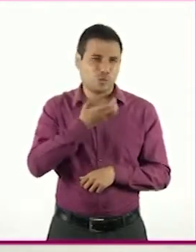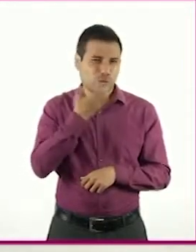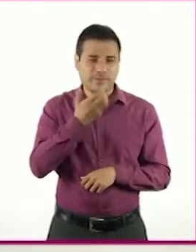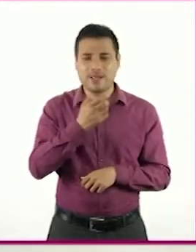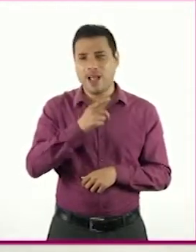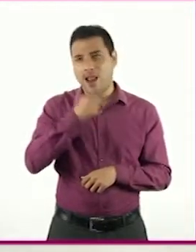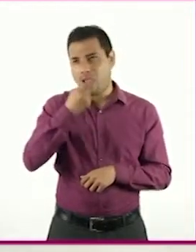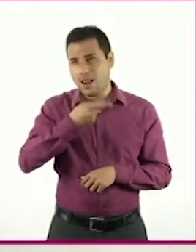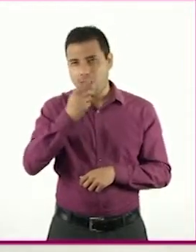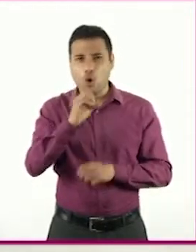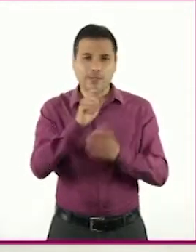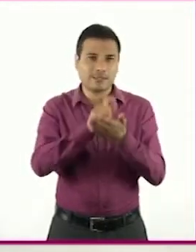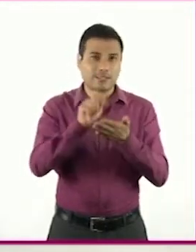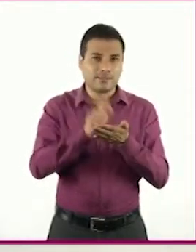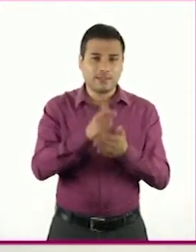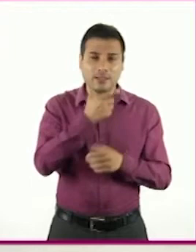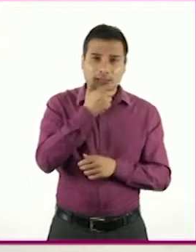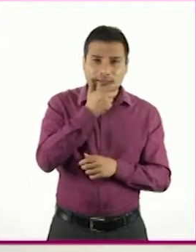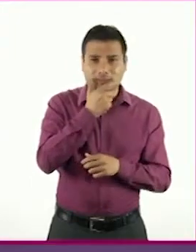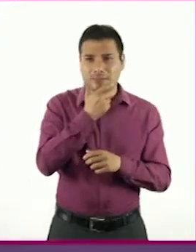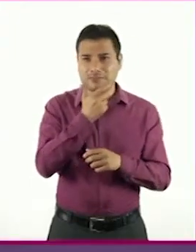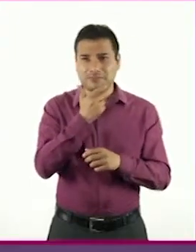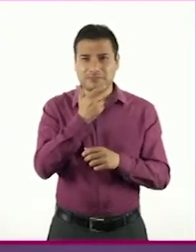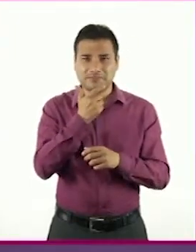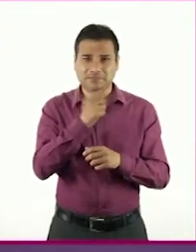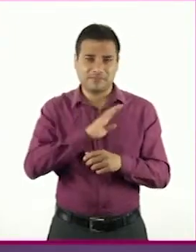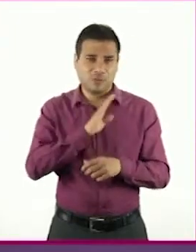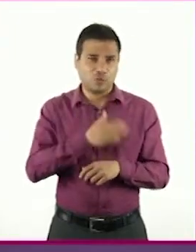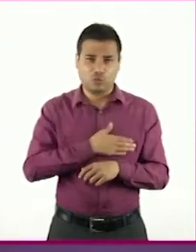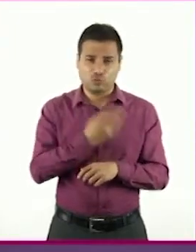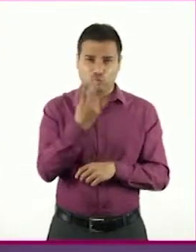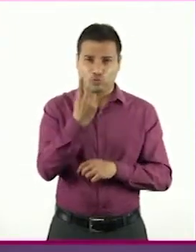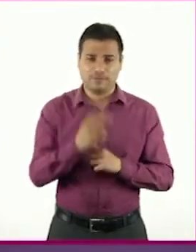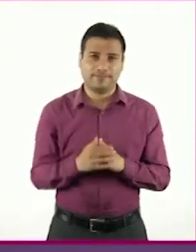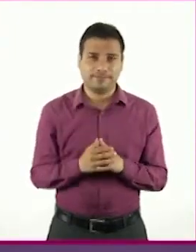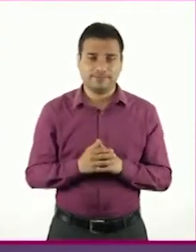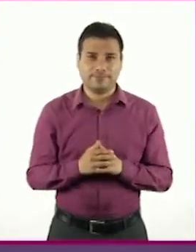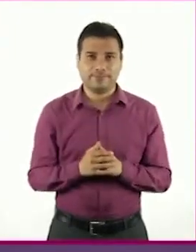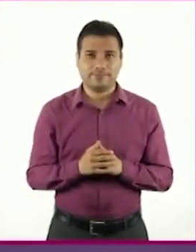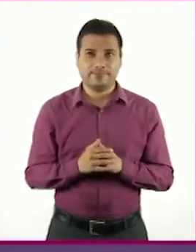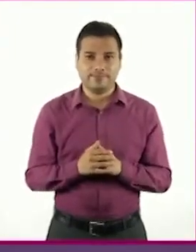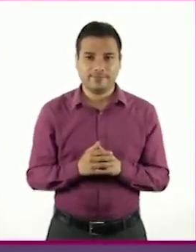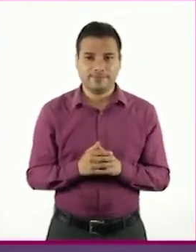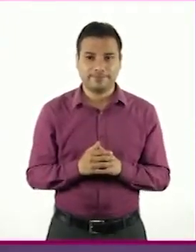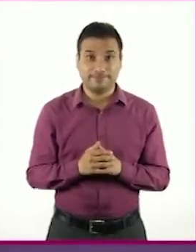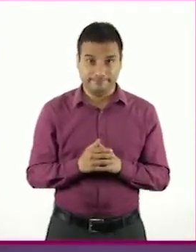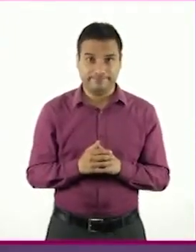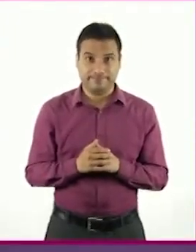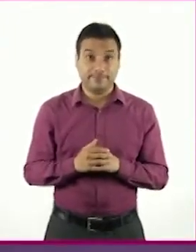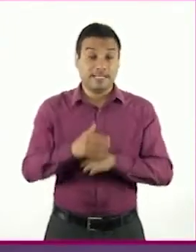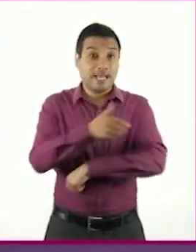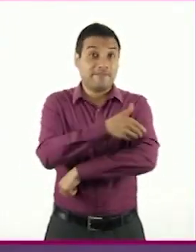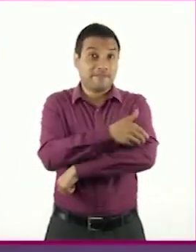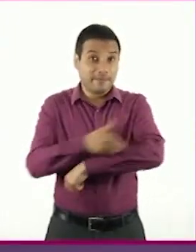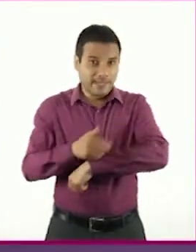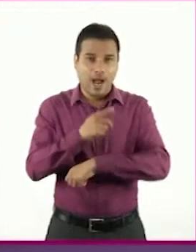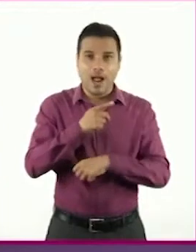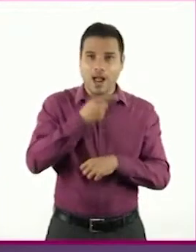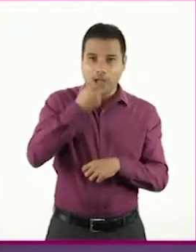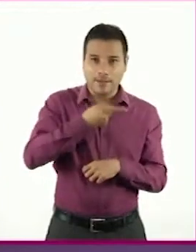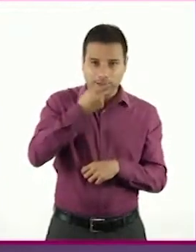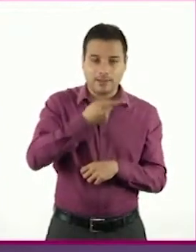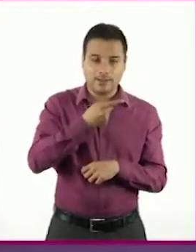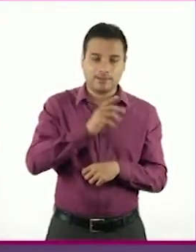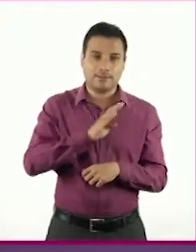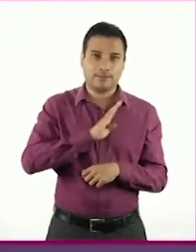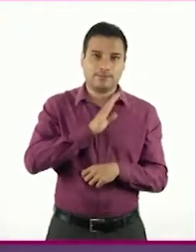y escrita ambos idiomas. La lengua española es una herencia de sus propias familias, mientras que el inglés